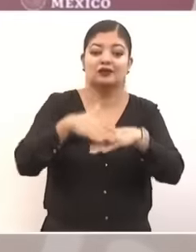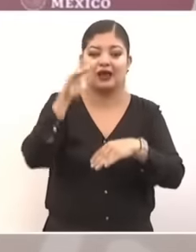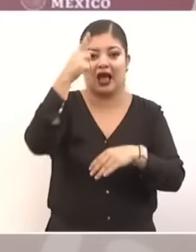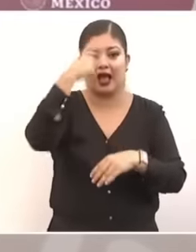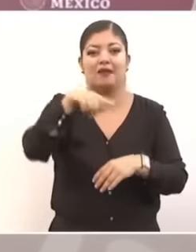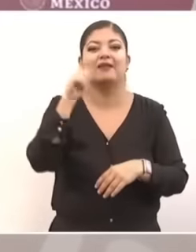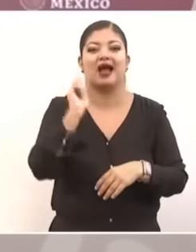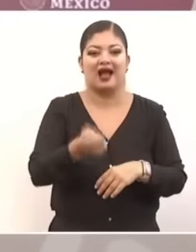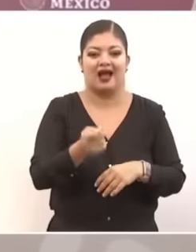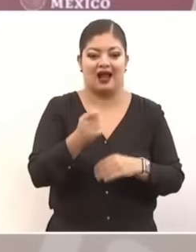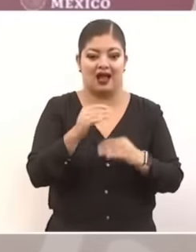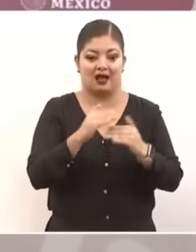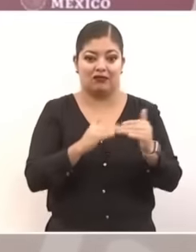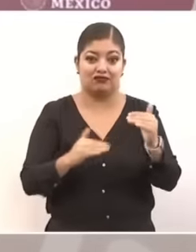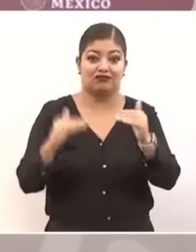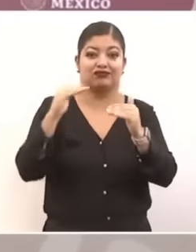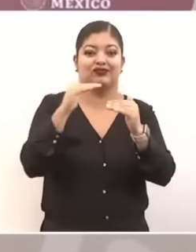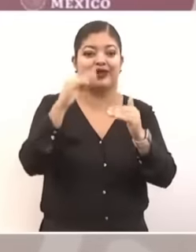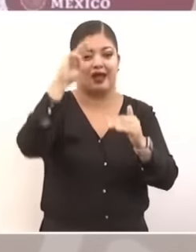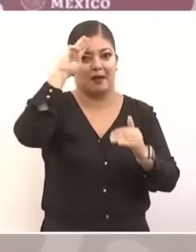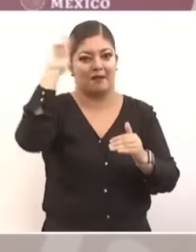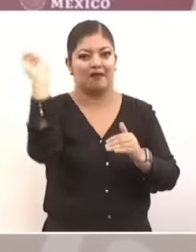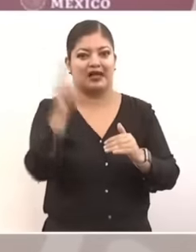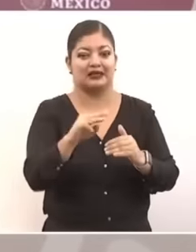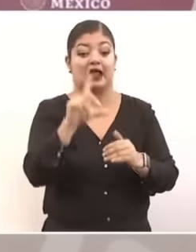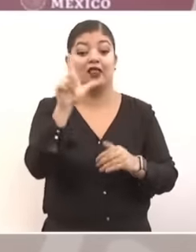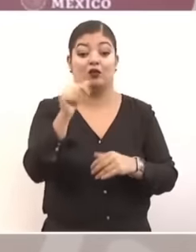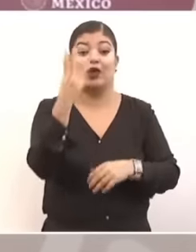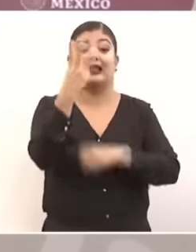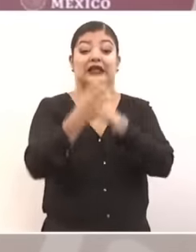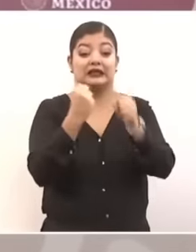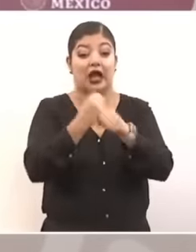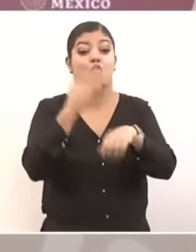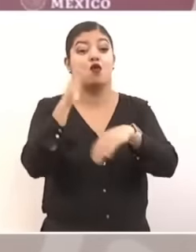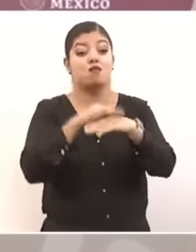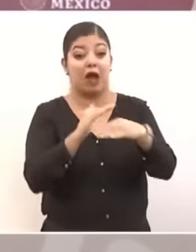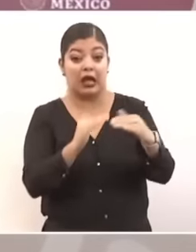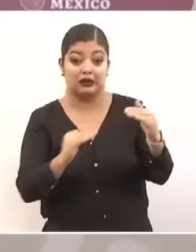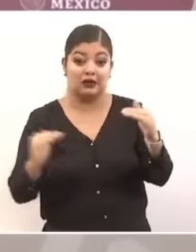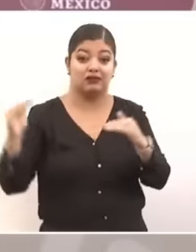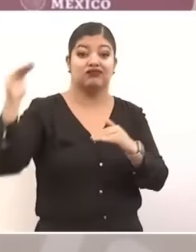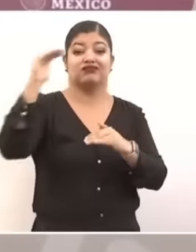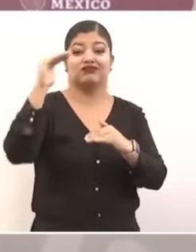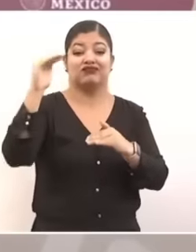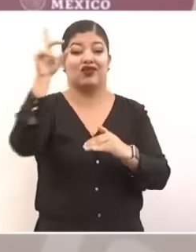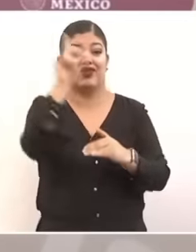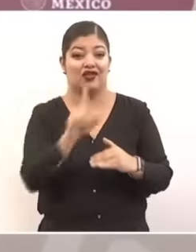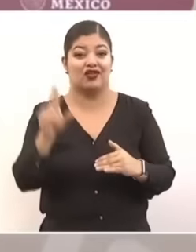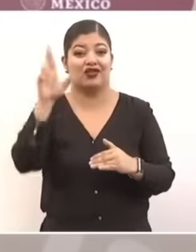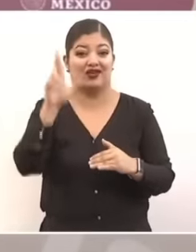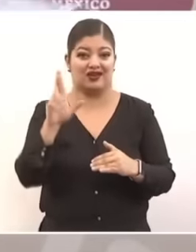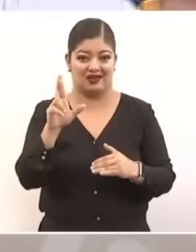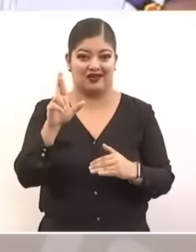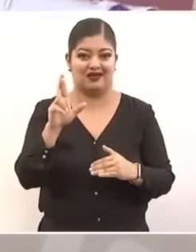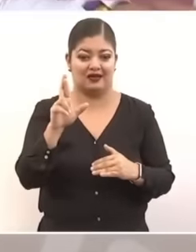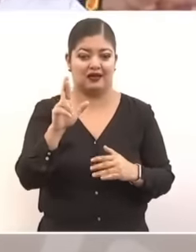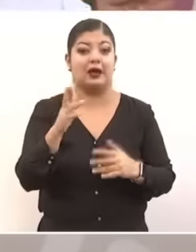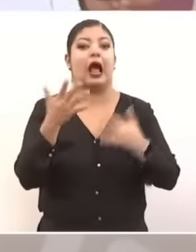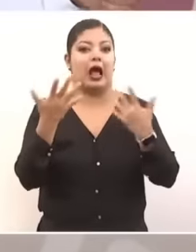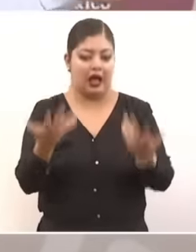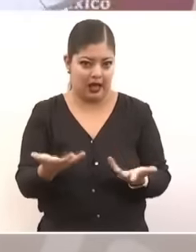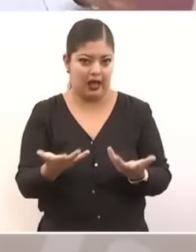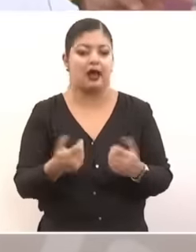el nivel de maestría, y luego 3 años más para tener doctorado. Bueno,